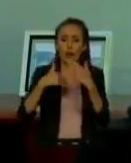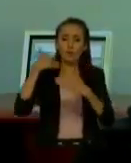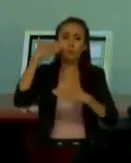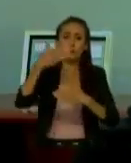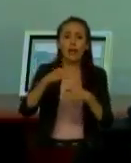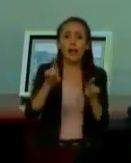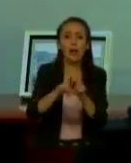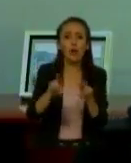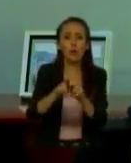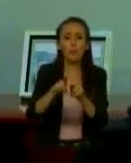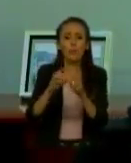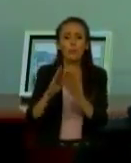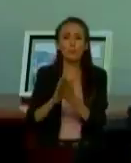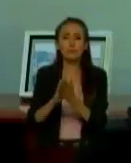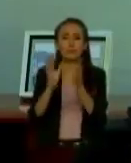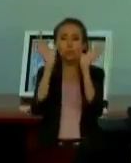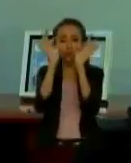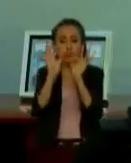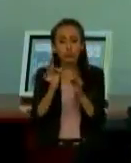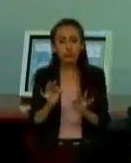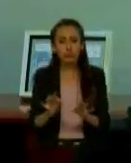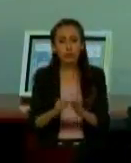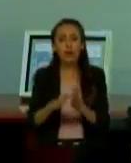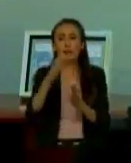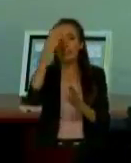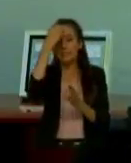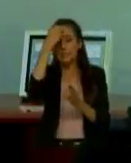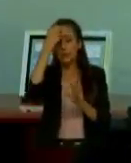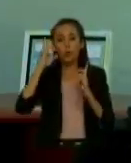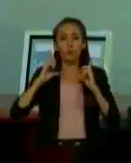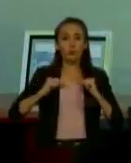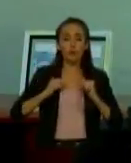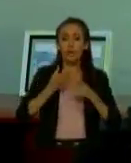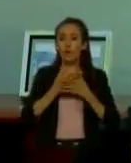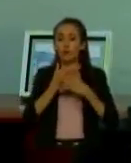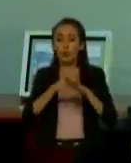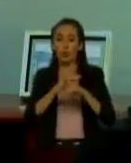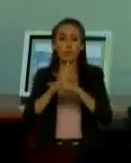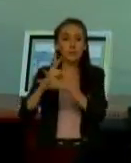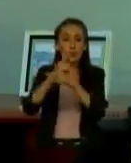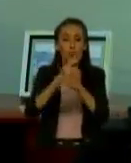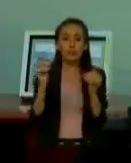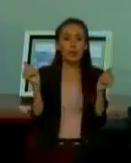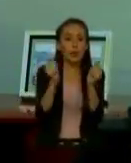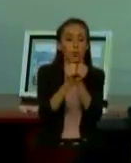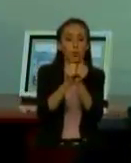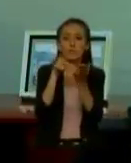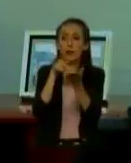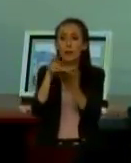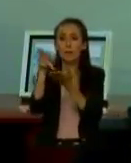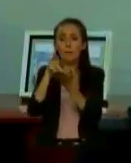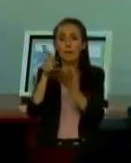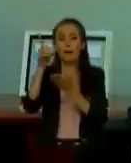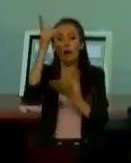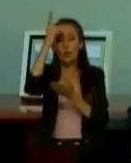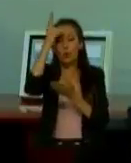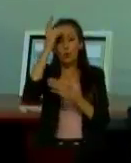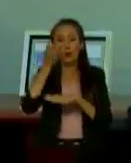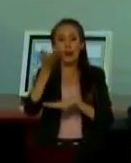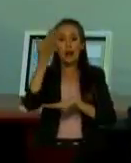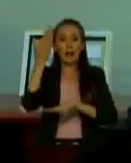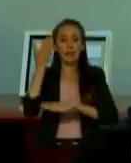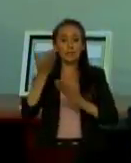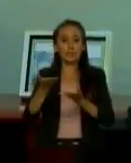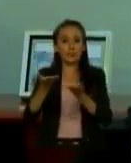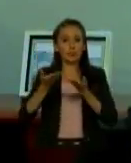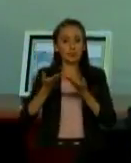lo mismo de los presupuestos de educación, salud, seguridad, defensa, juntos para pagar una deuda que, insisto, es